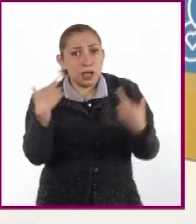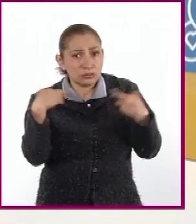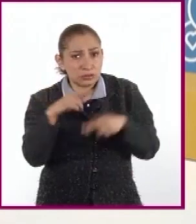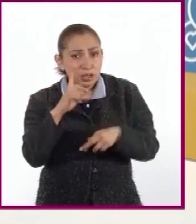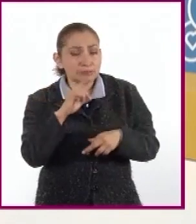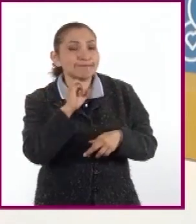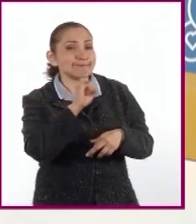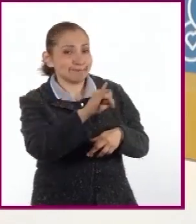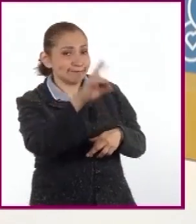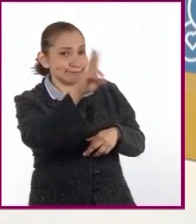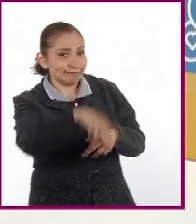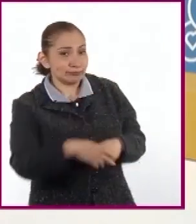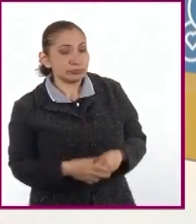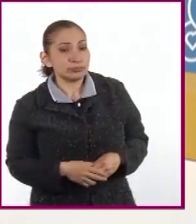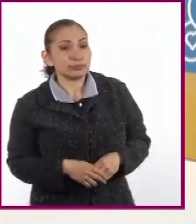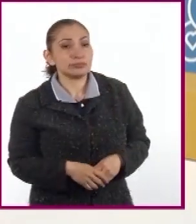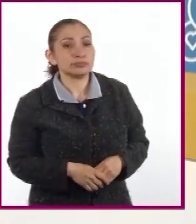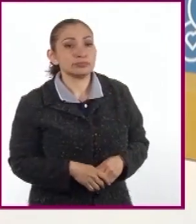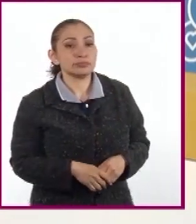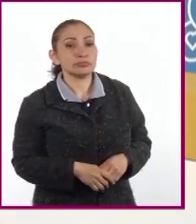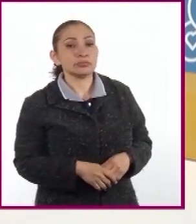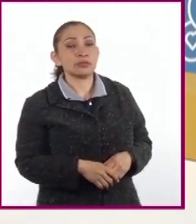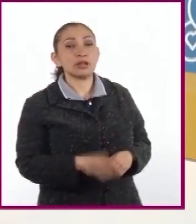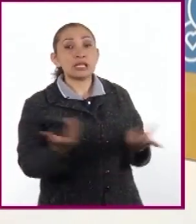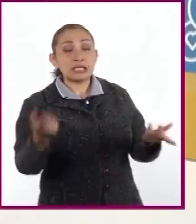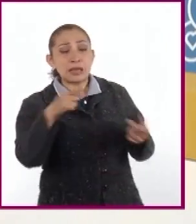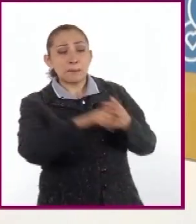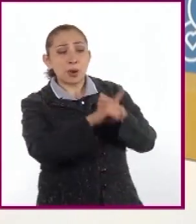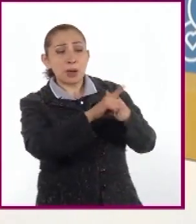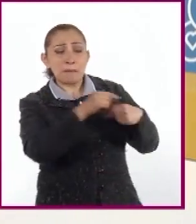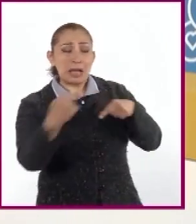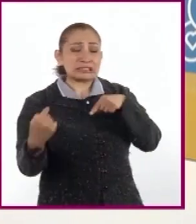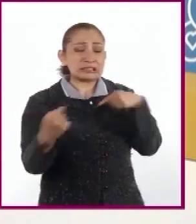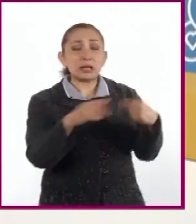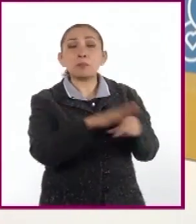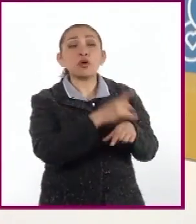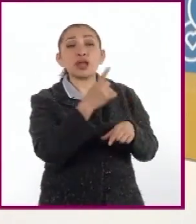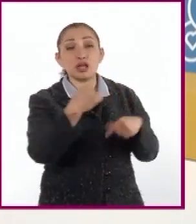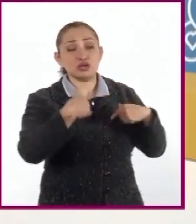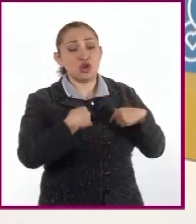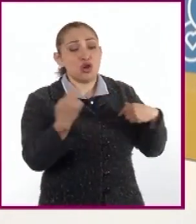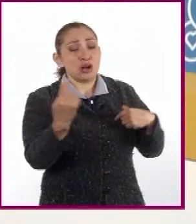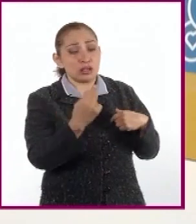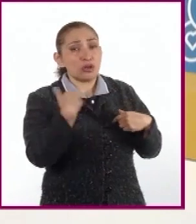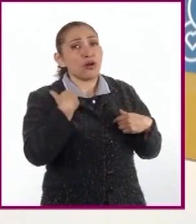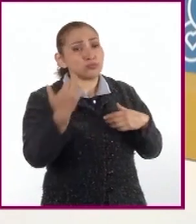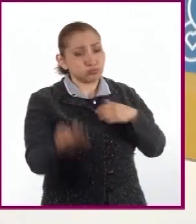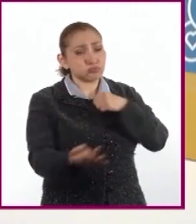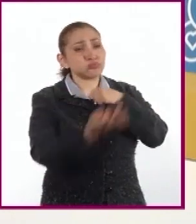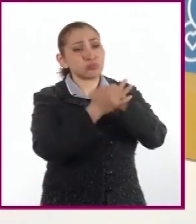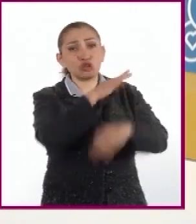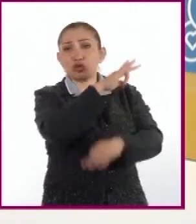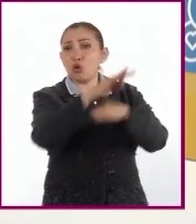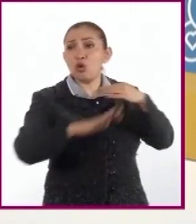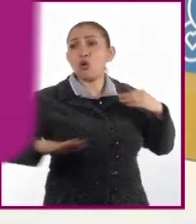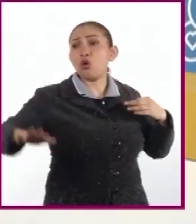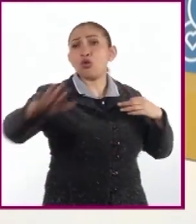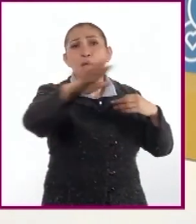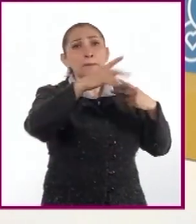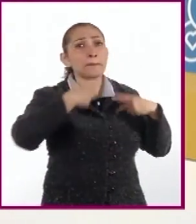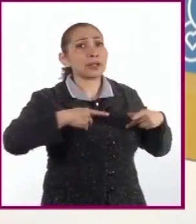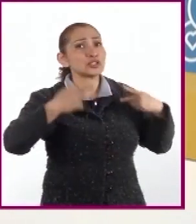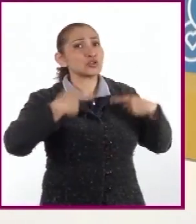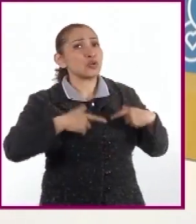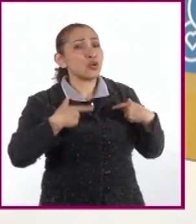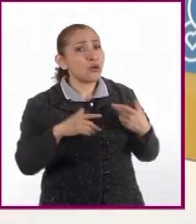Sí, Leslie. Así es, los desafíos y tensiones se derivan de la necesidad de garantizar que todas y todos los integrantes de